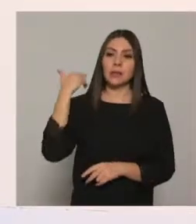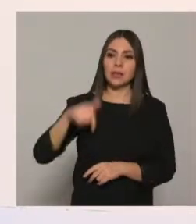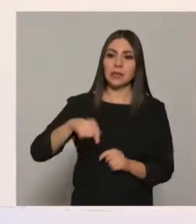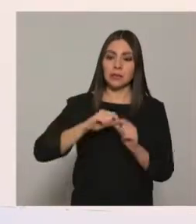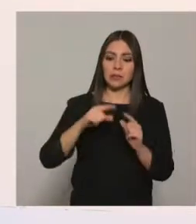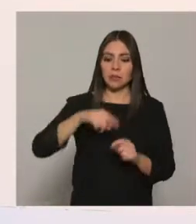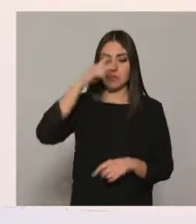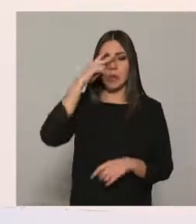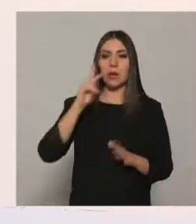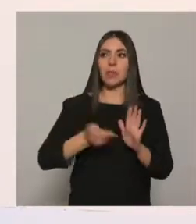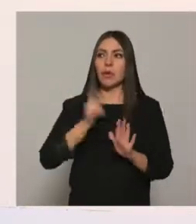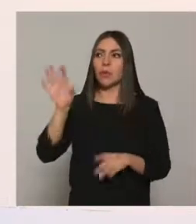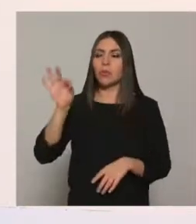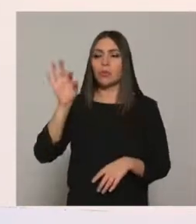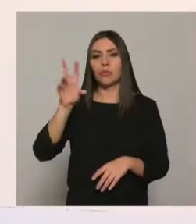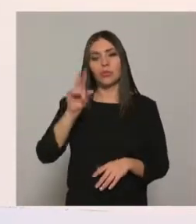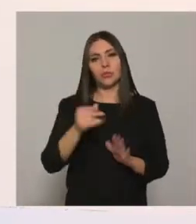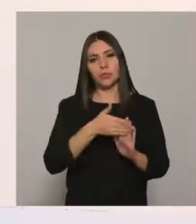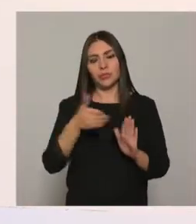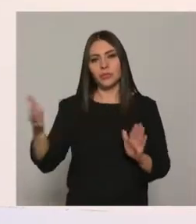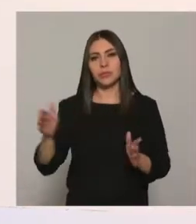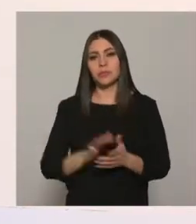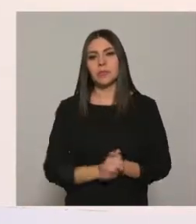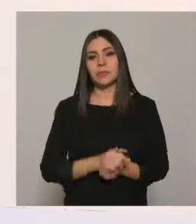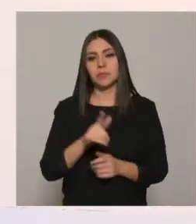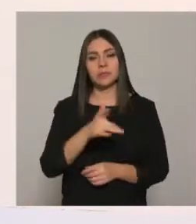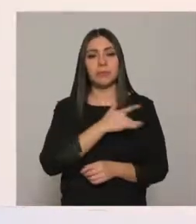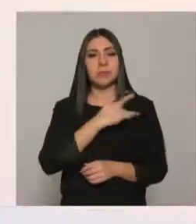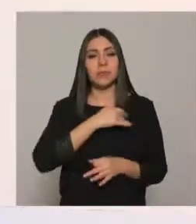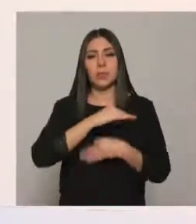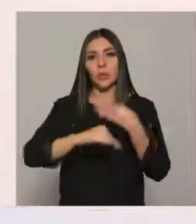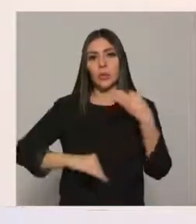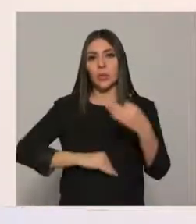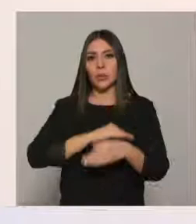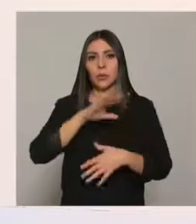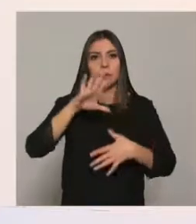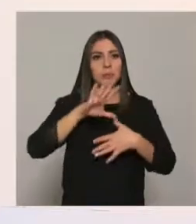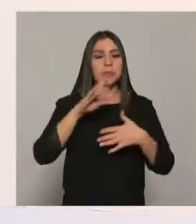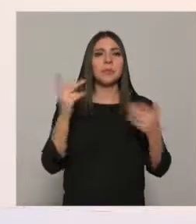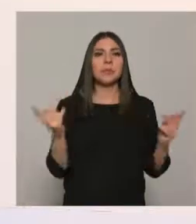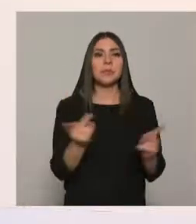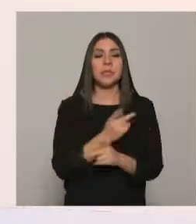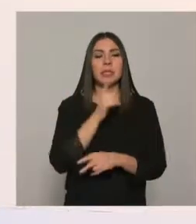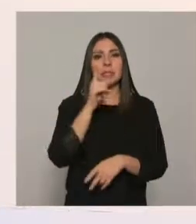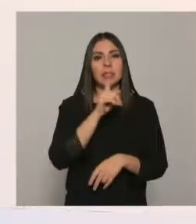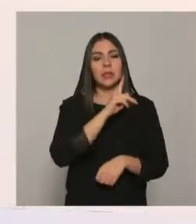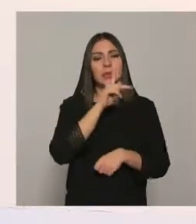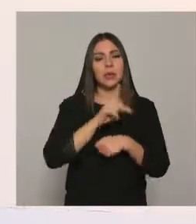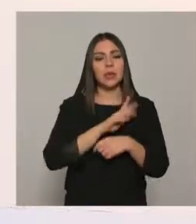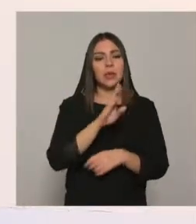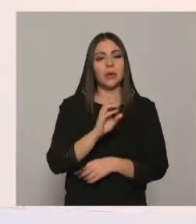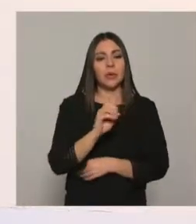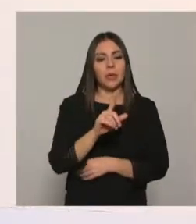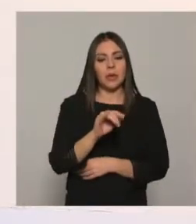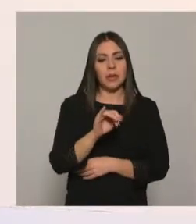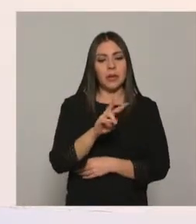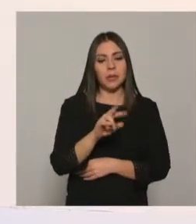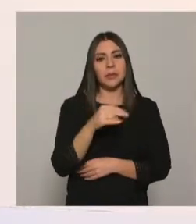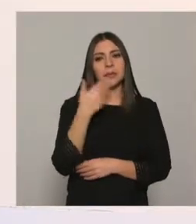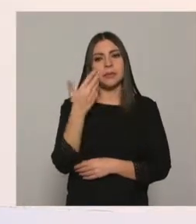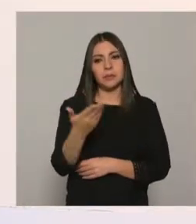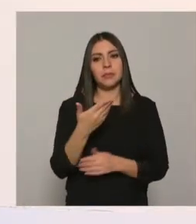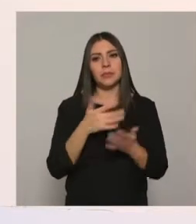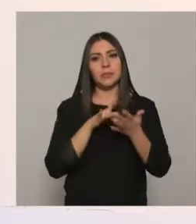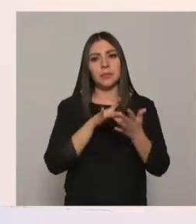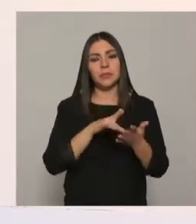¿no? Una gran reflexión para todos, para todo el continente, lo que ocurre en Bolivia, con nuestros hermanos de Bolivia, y nuestra